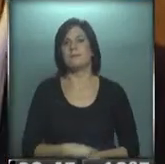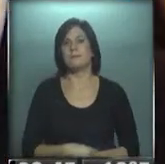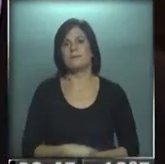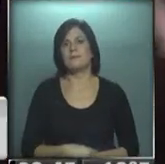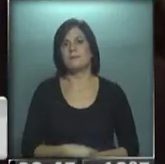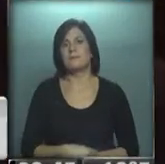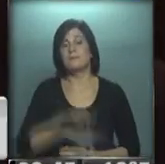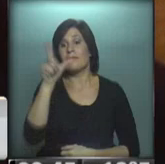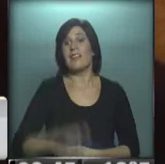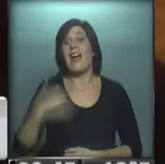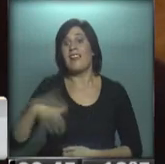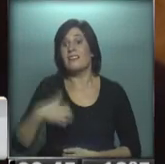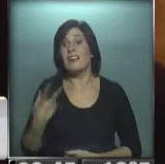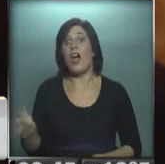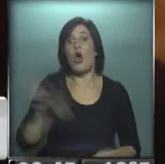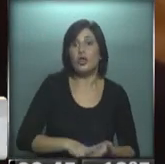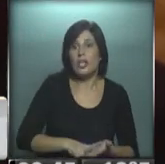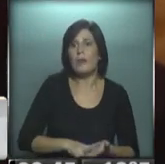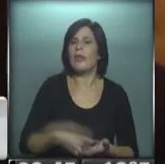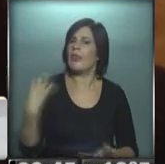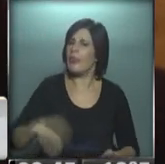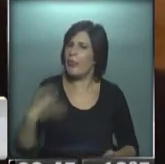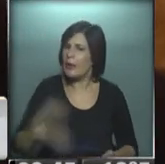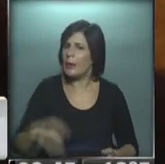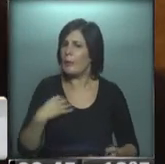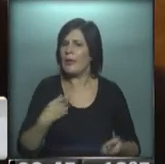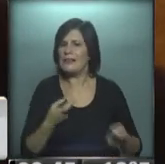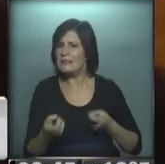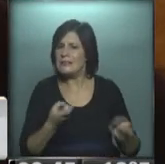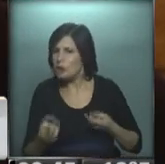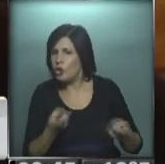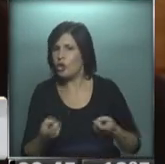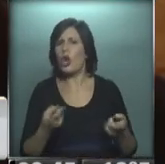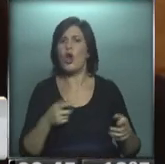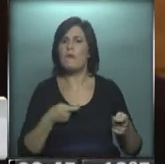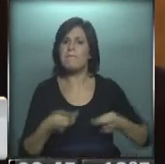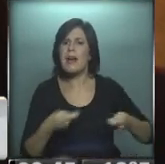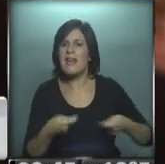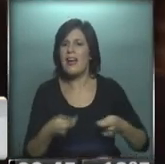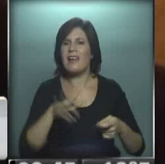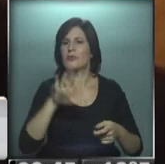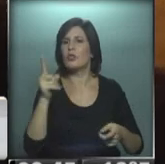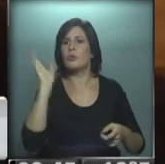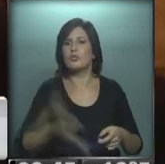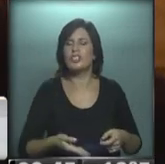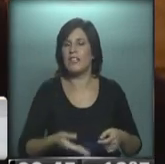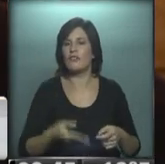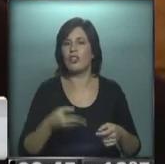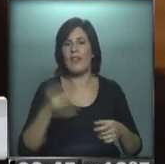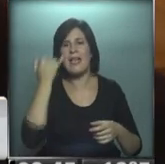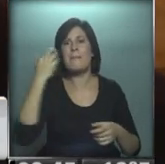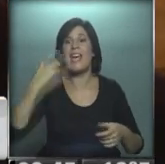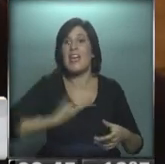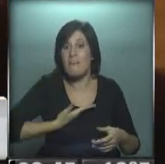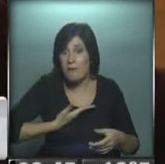Que el país vuelva a tener una preeminencia y un control sobre, en este caso, el 51% de las acciones del